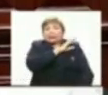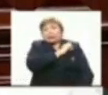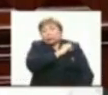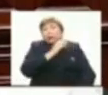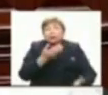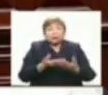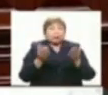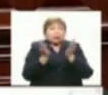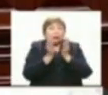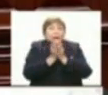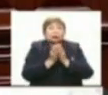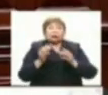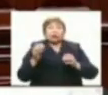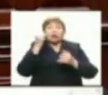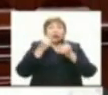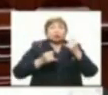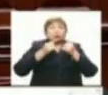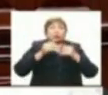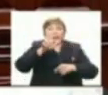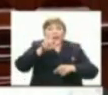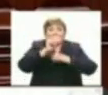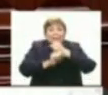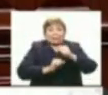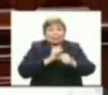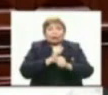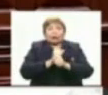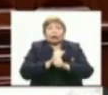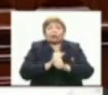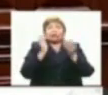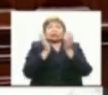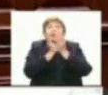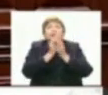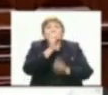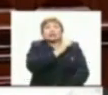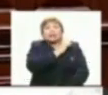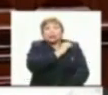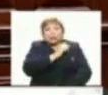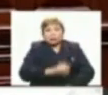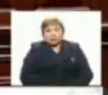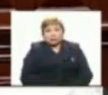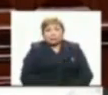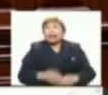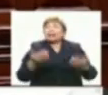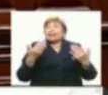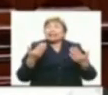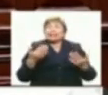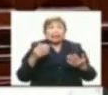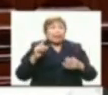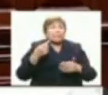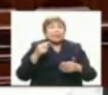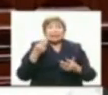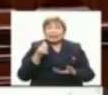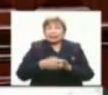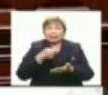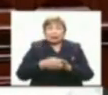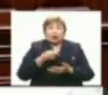formación técnica en los estudiantes en los últimos 3 años de la educación secundaria. Destinaremos